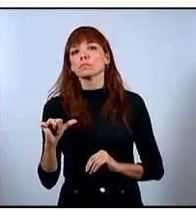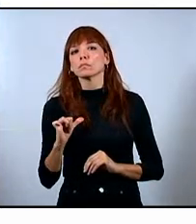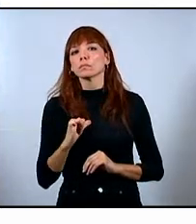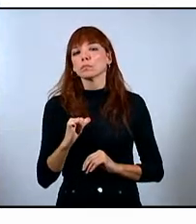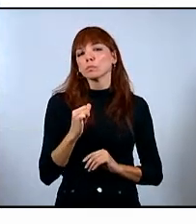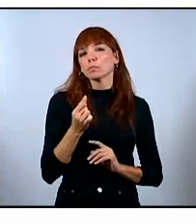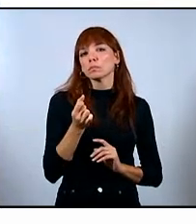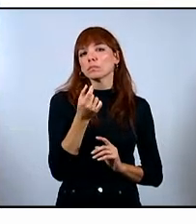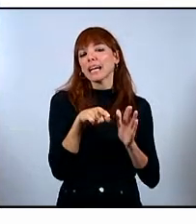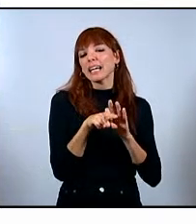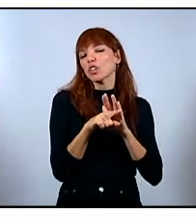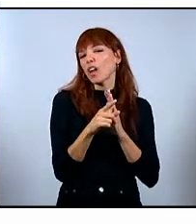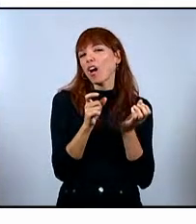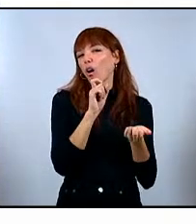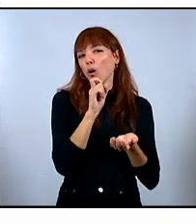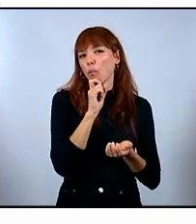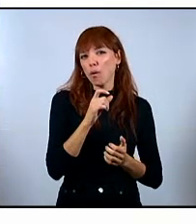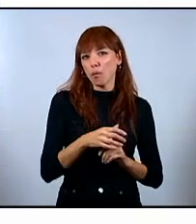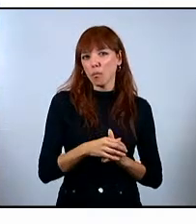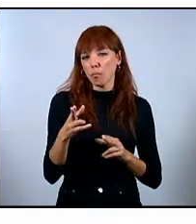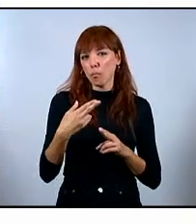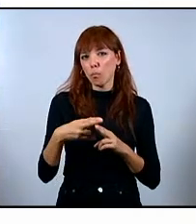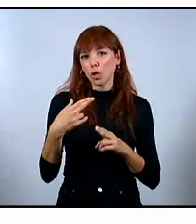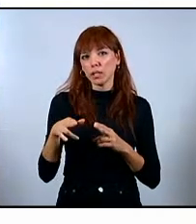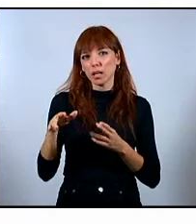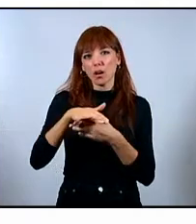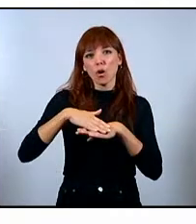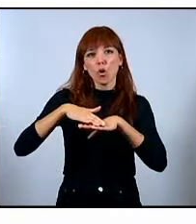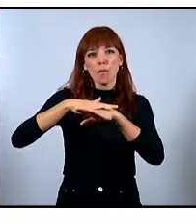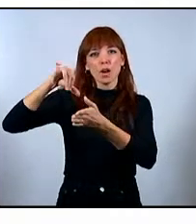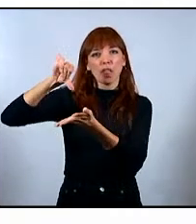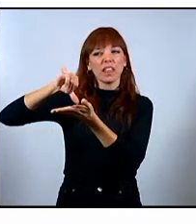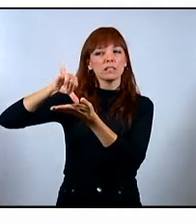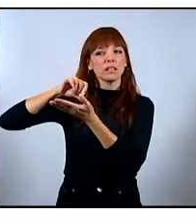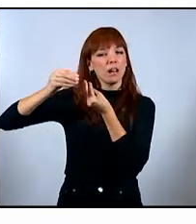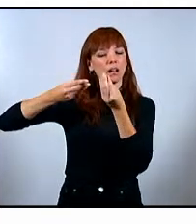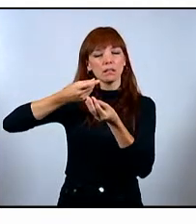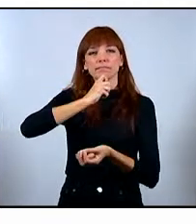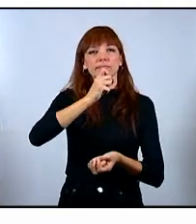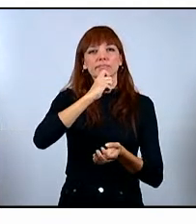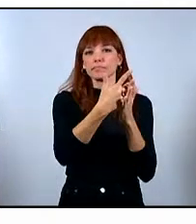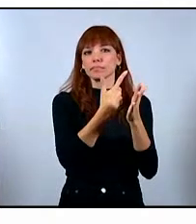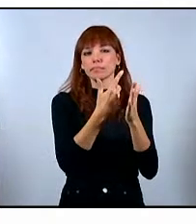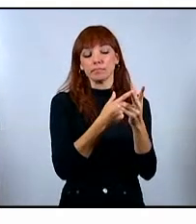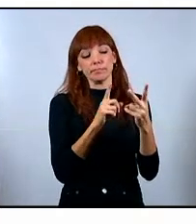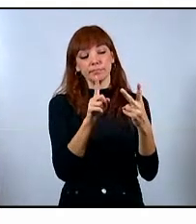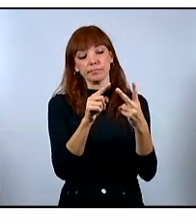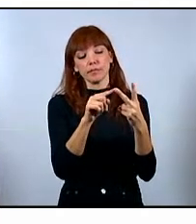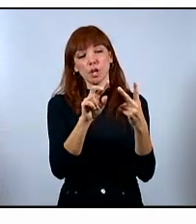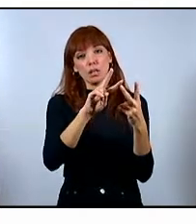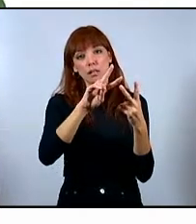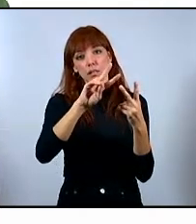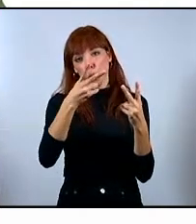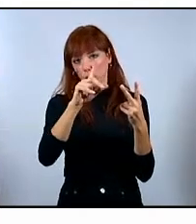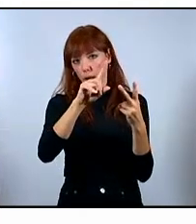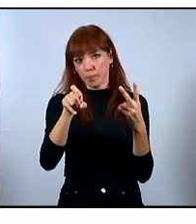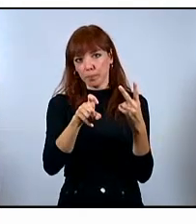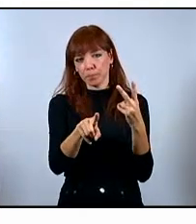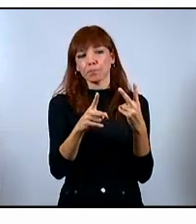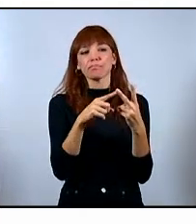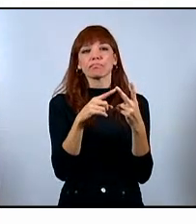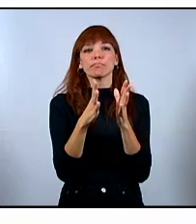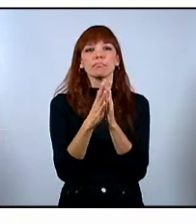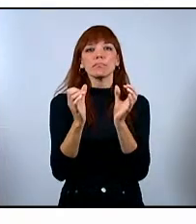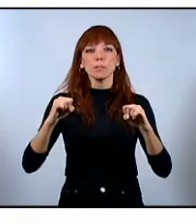cómo se está gestionando toda esta política por parte del Gobierno central. Eso por un lado. Y por otro lado, sobre el pacto de gobierno